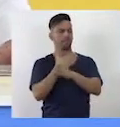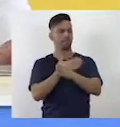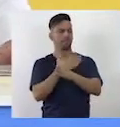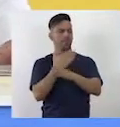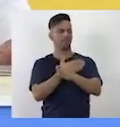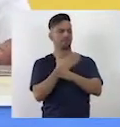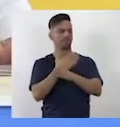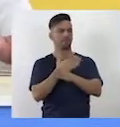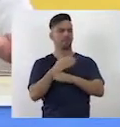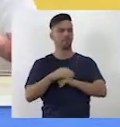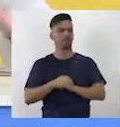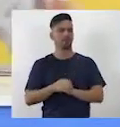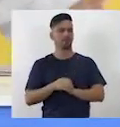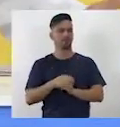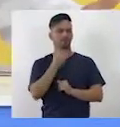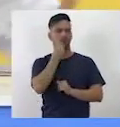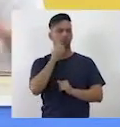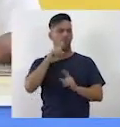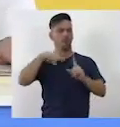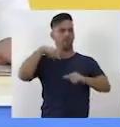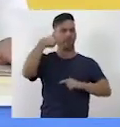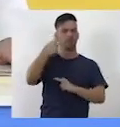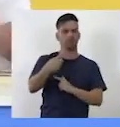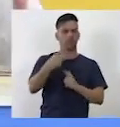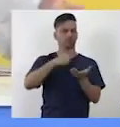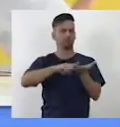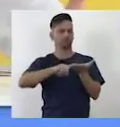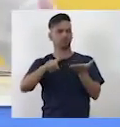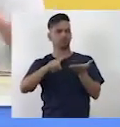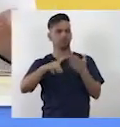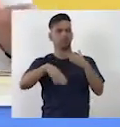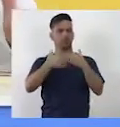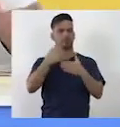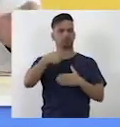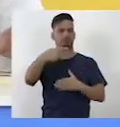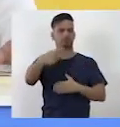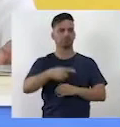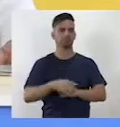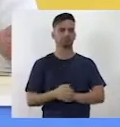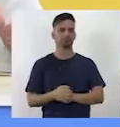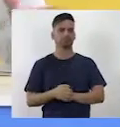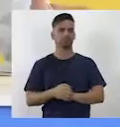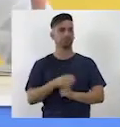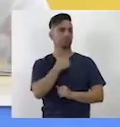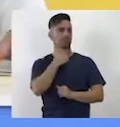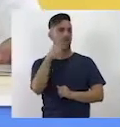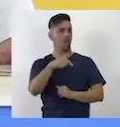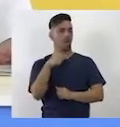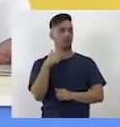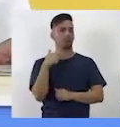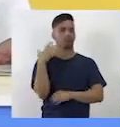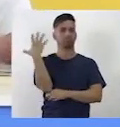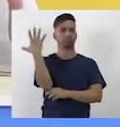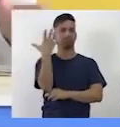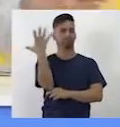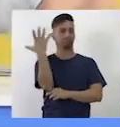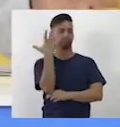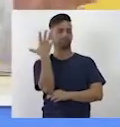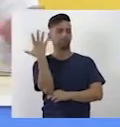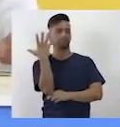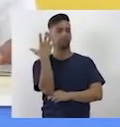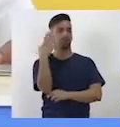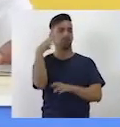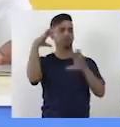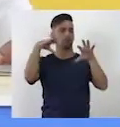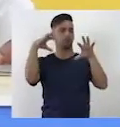de lo que puede ser al día siguiente o en la semana o en unos días todo cuando hay tormenta o se busca la lluvia